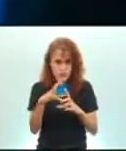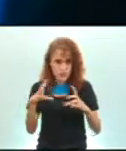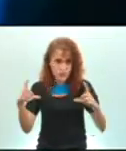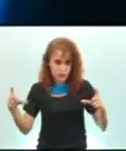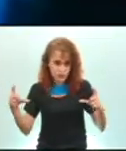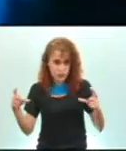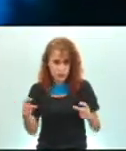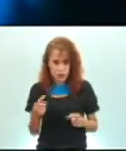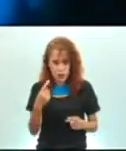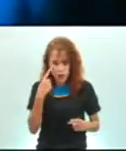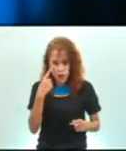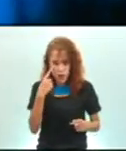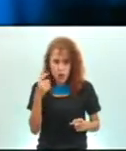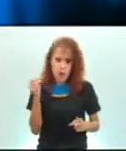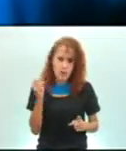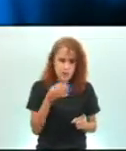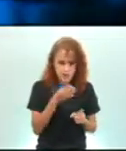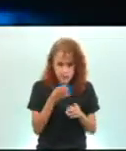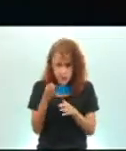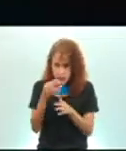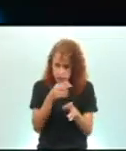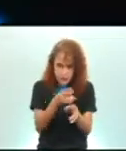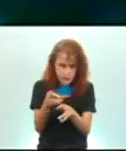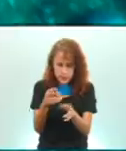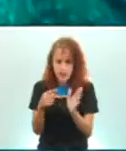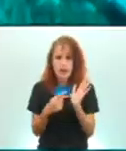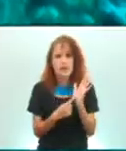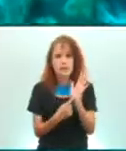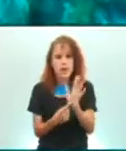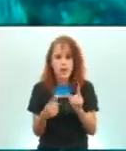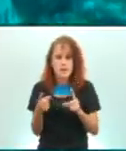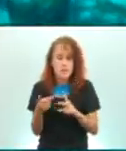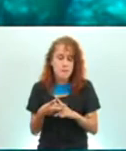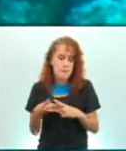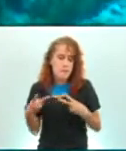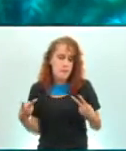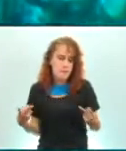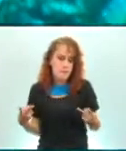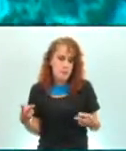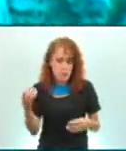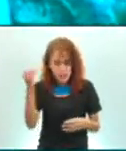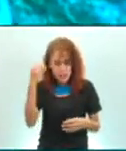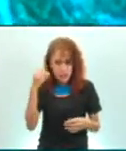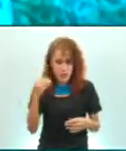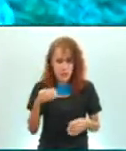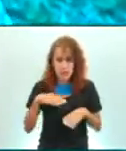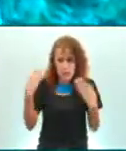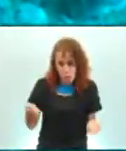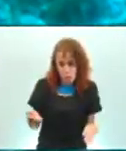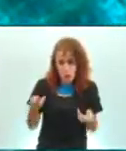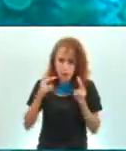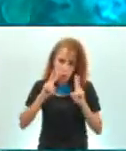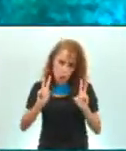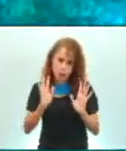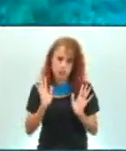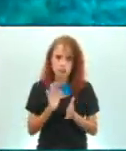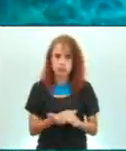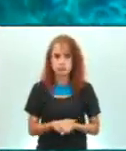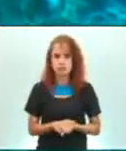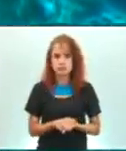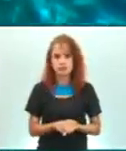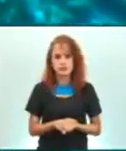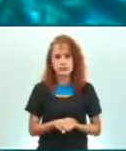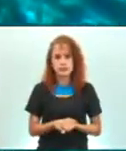en imágenes la evolución de estas colonias para saber si se mueren o son capaces de recuperarse.